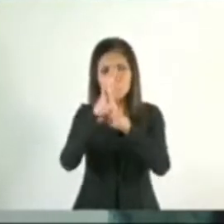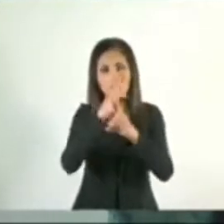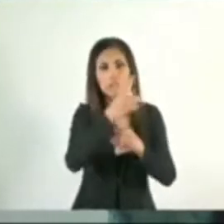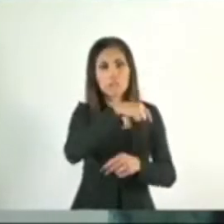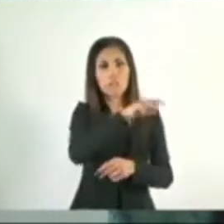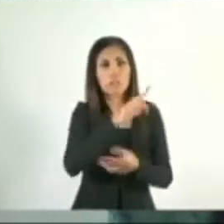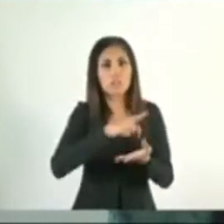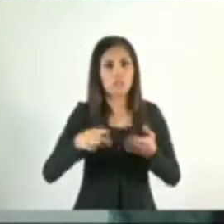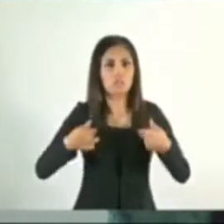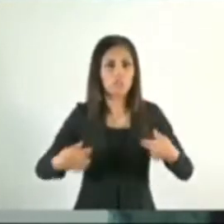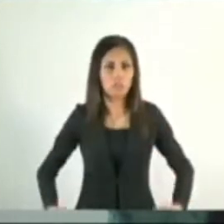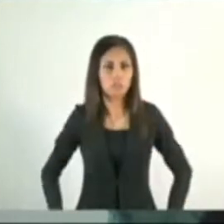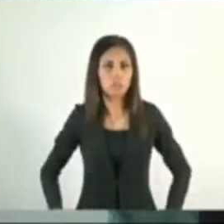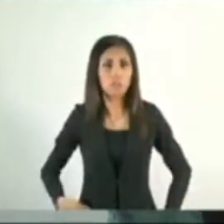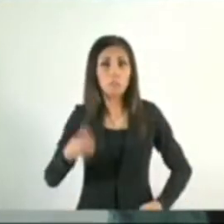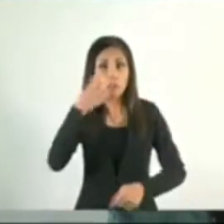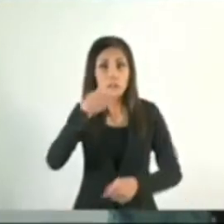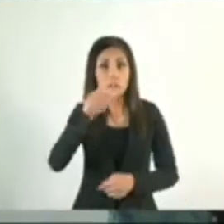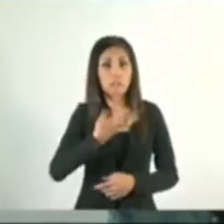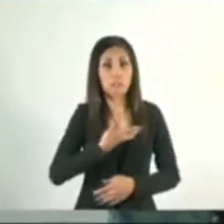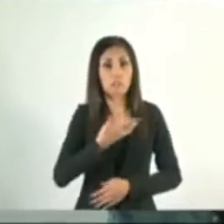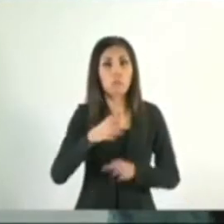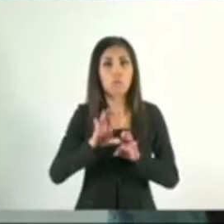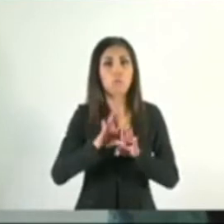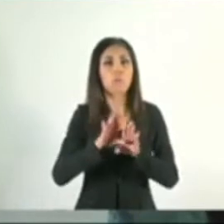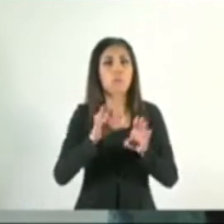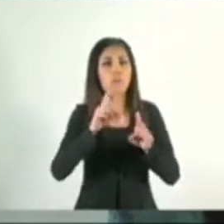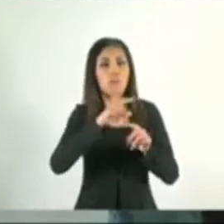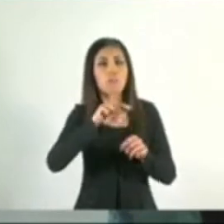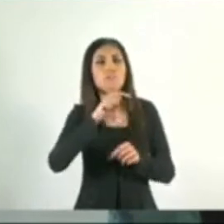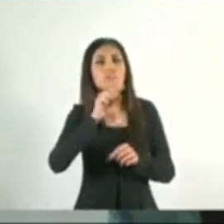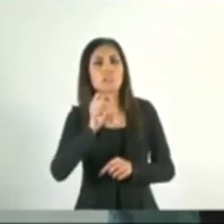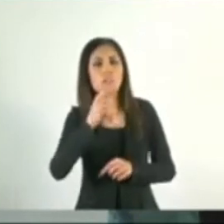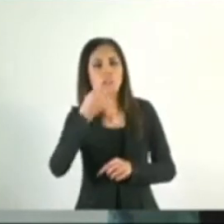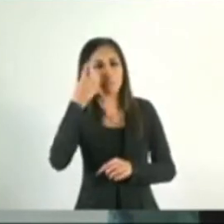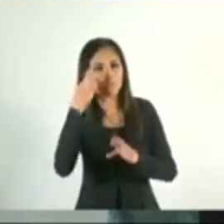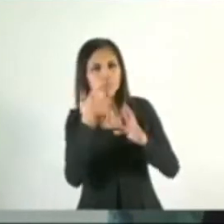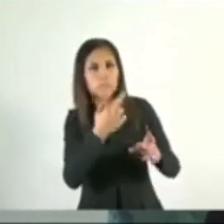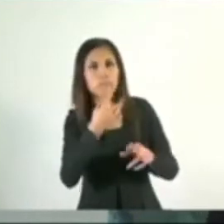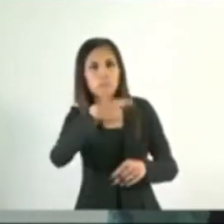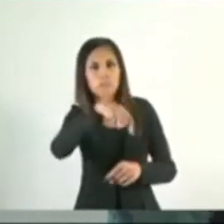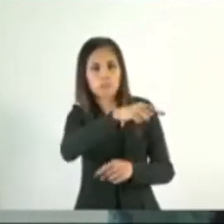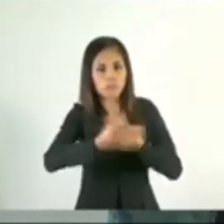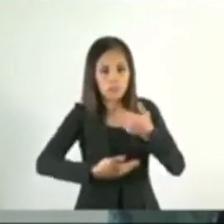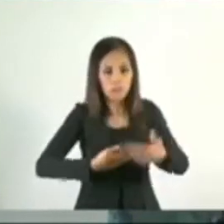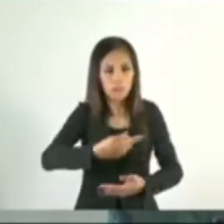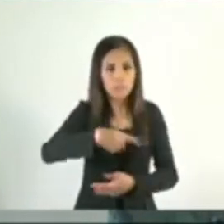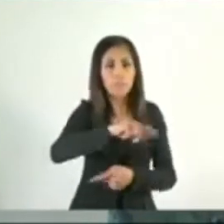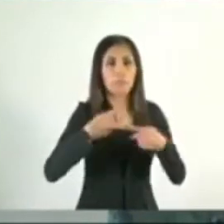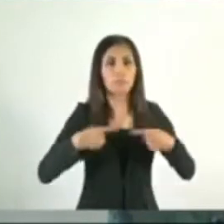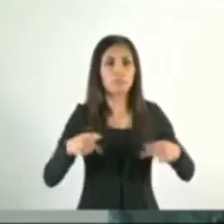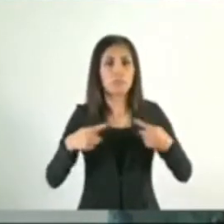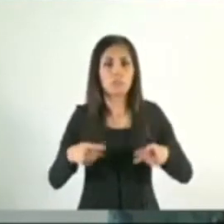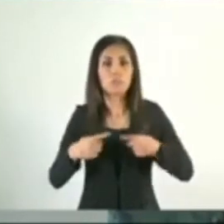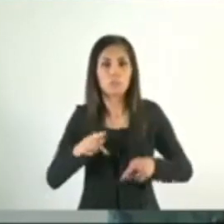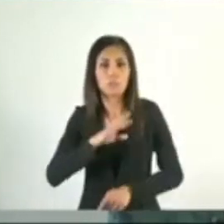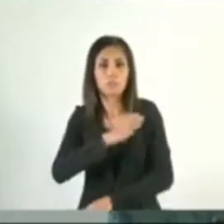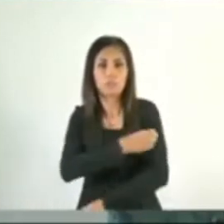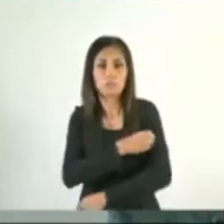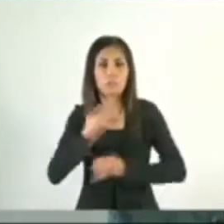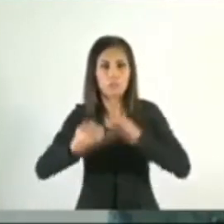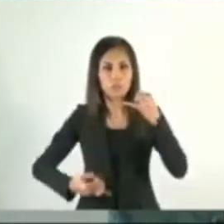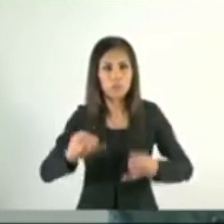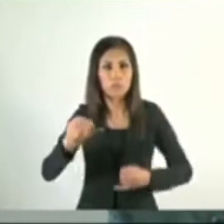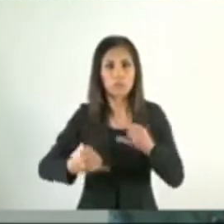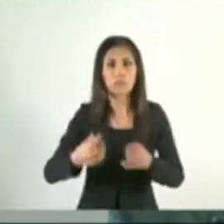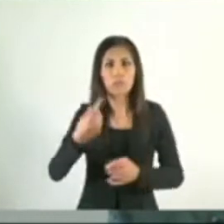humanos. Para ello cuenta con un código de ética, un código de conducta de las y los servidores públicos del Poder Judicial,